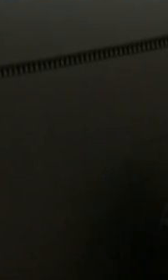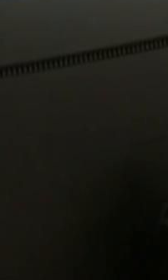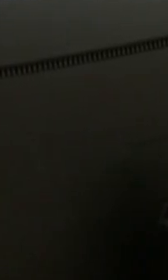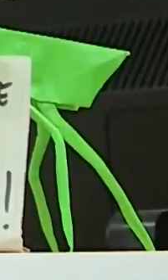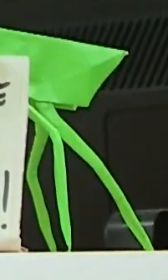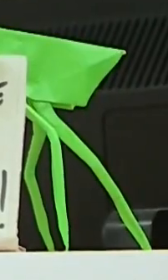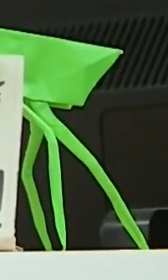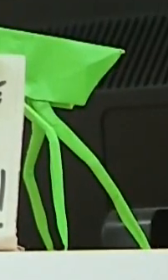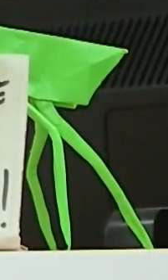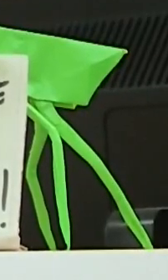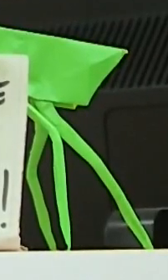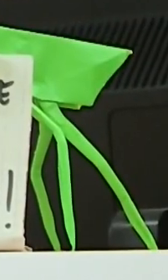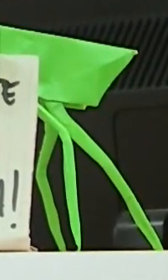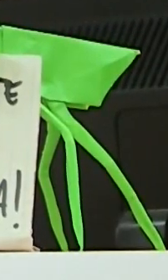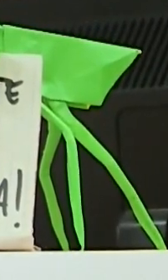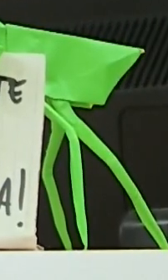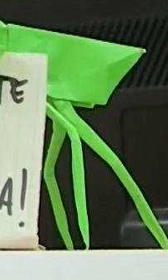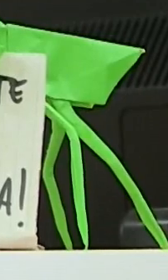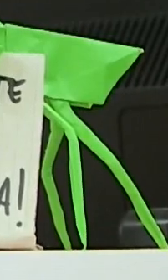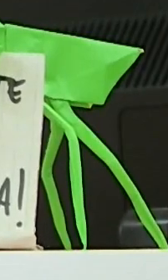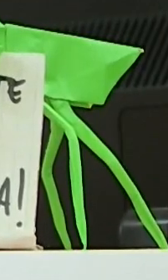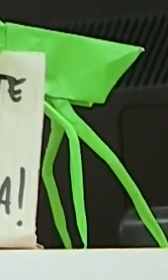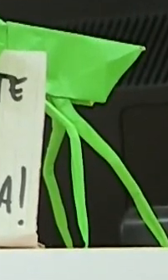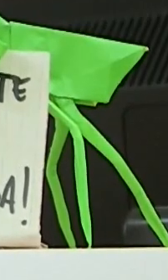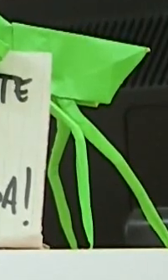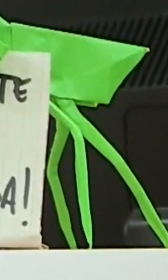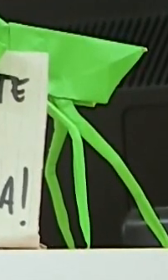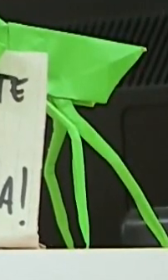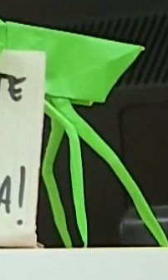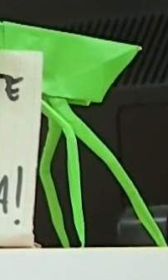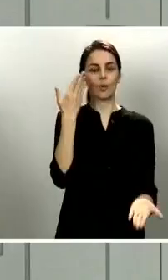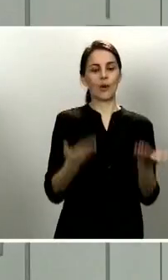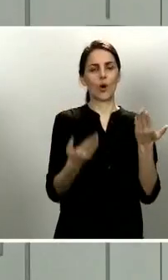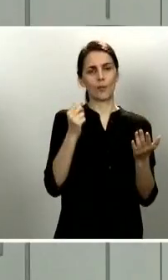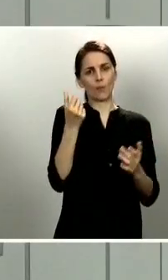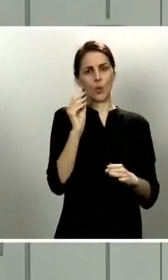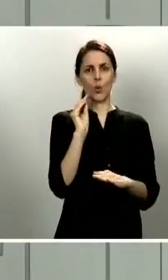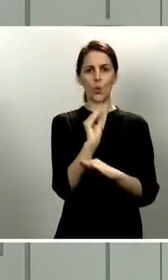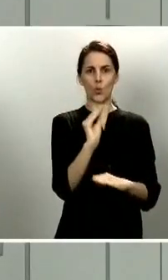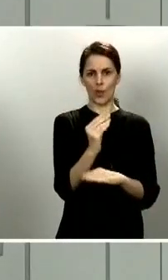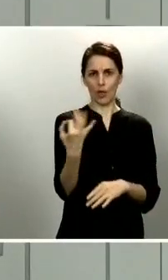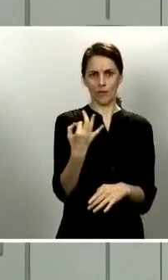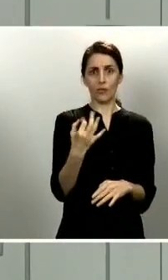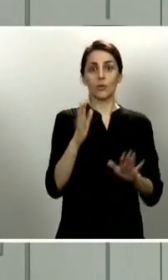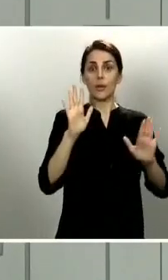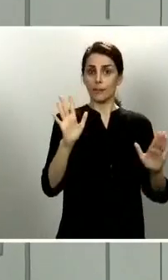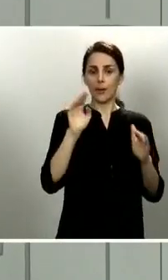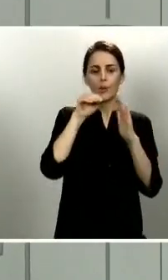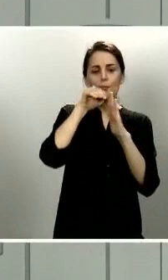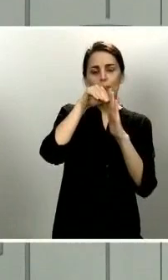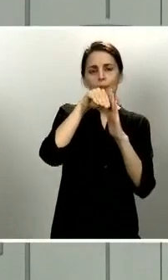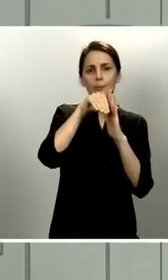además por tercer día consecutivo hay más recuperados que nuevos casos la magnitud del descenso es